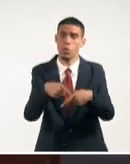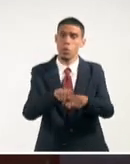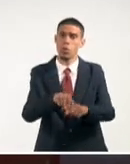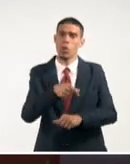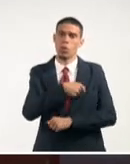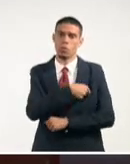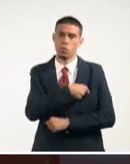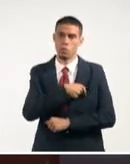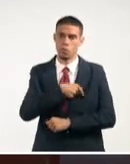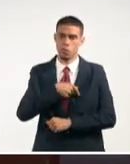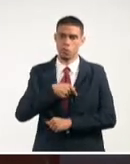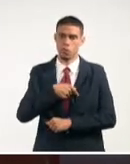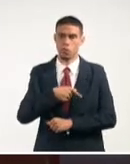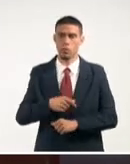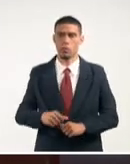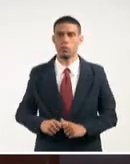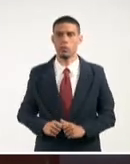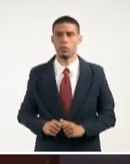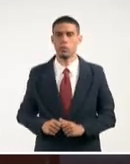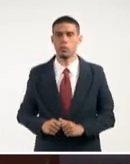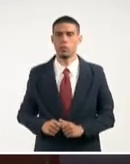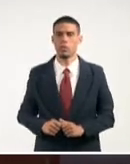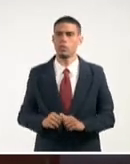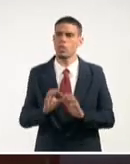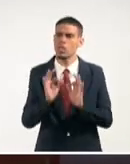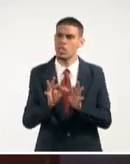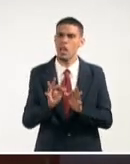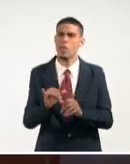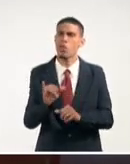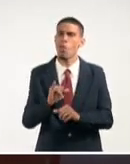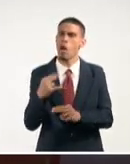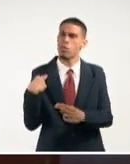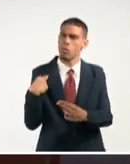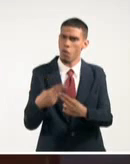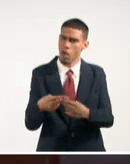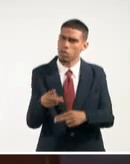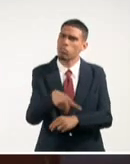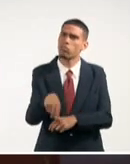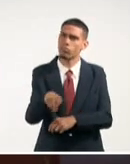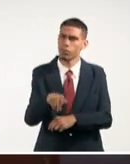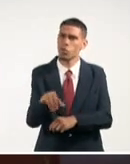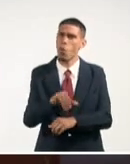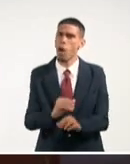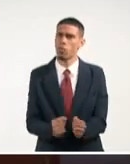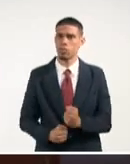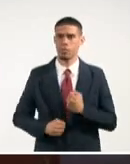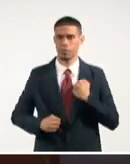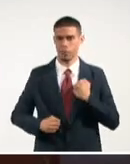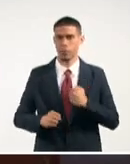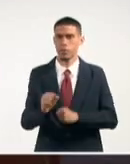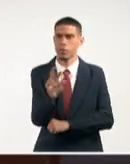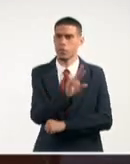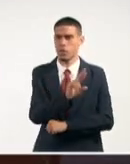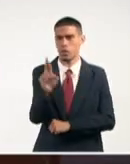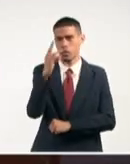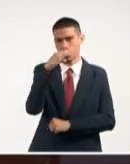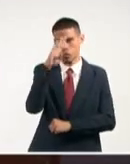del Interior, fieles y seguros guardianes de la revolución,